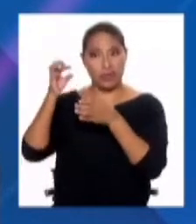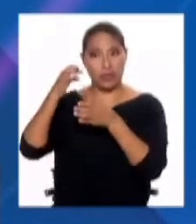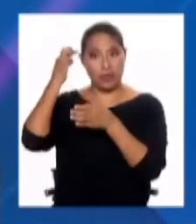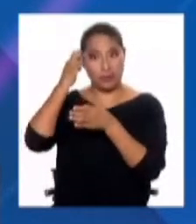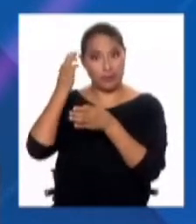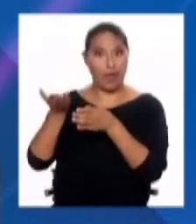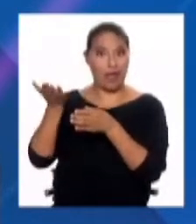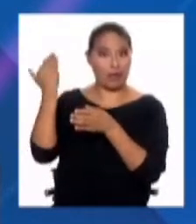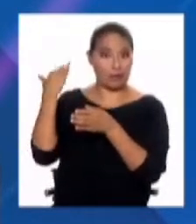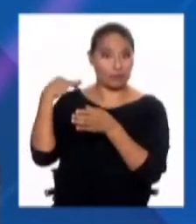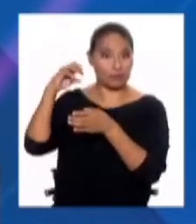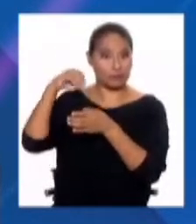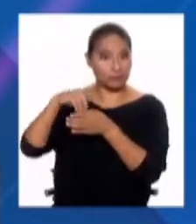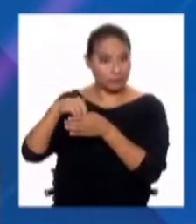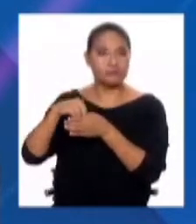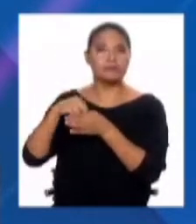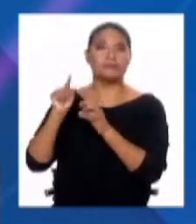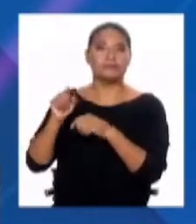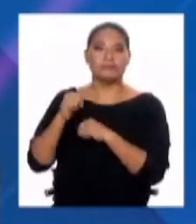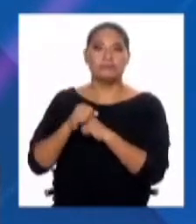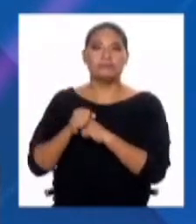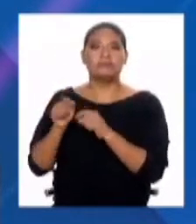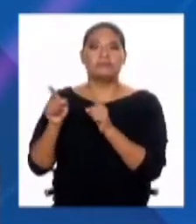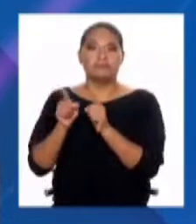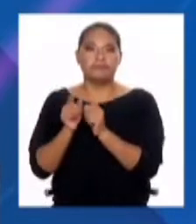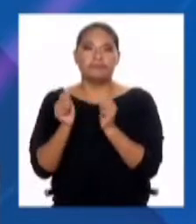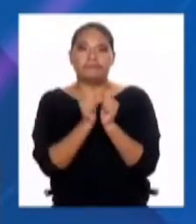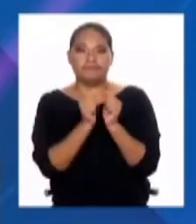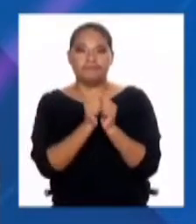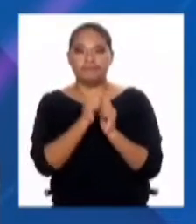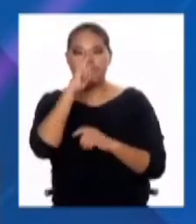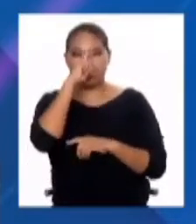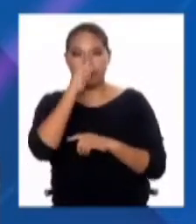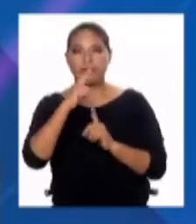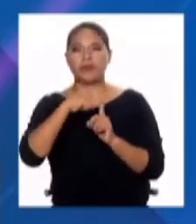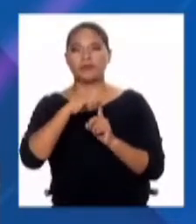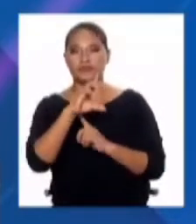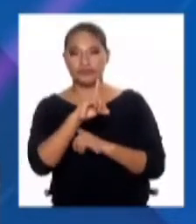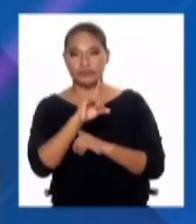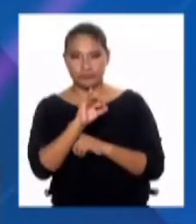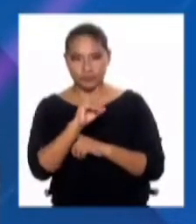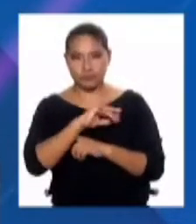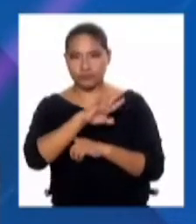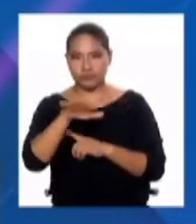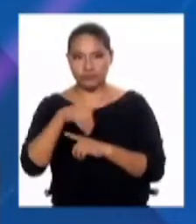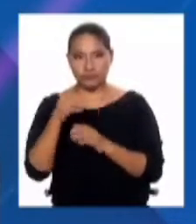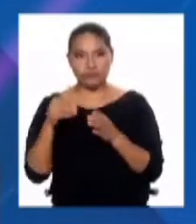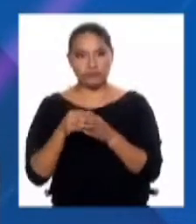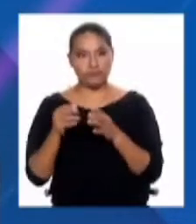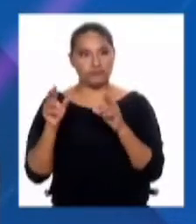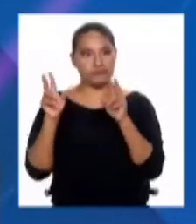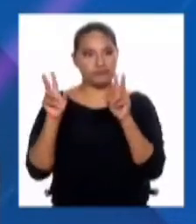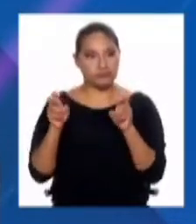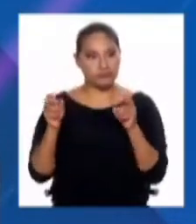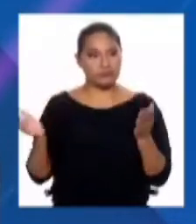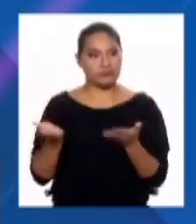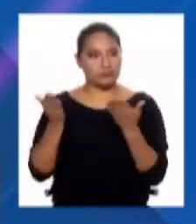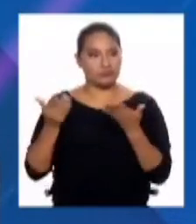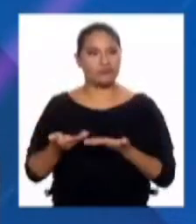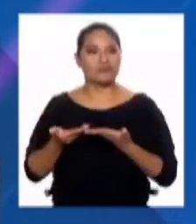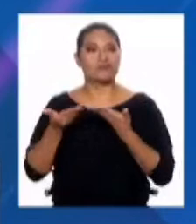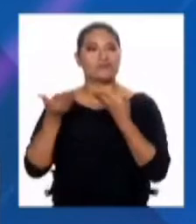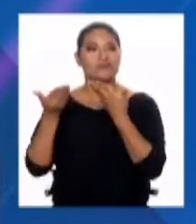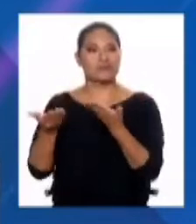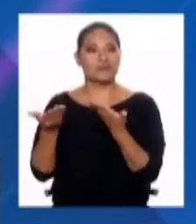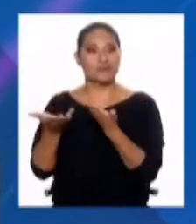Posible, pero además alguien cercano al expresidente Toledo. Esto dentro de la lógica de tratar de darles a ustedes